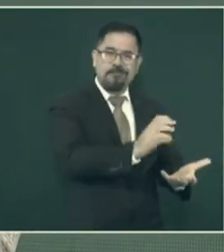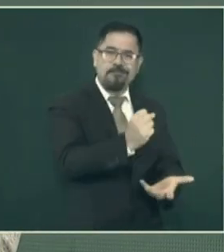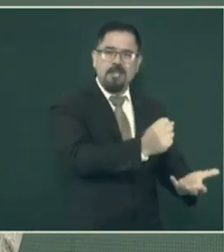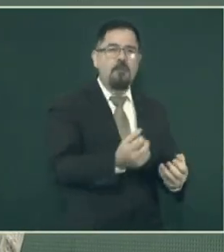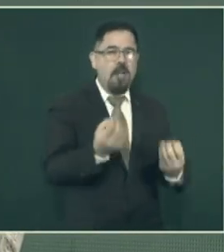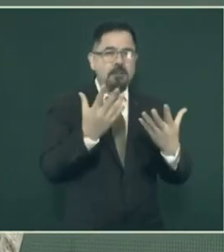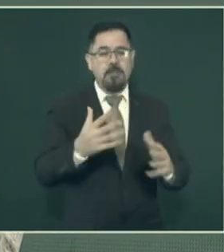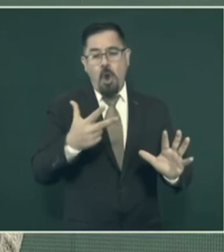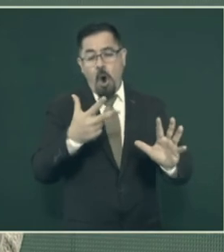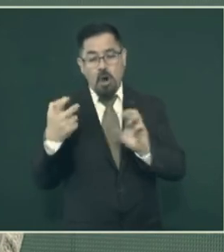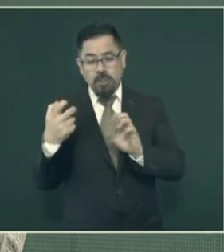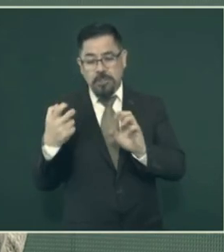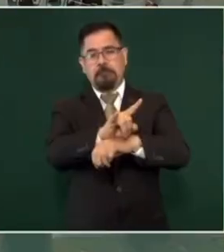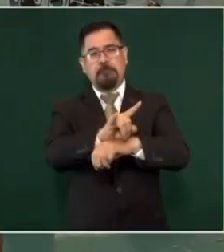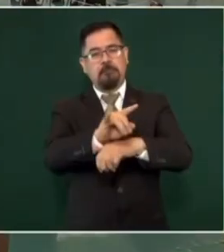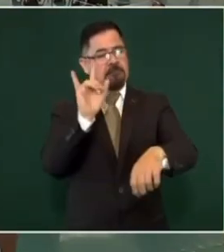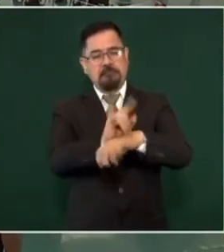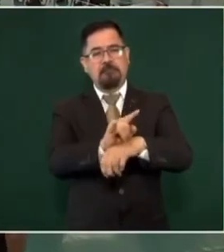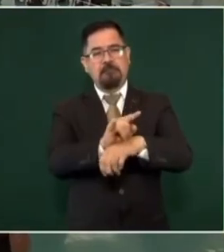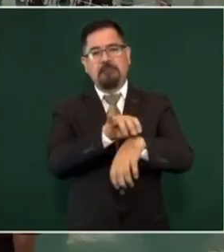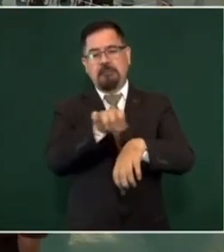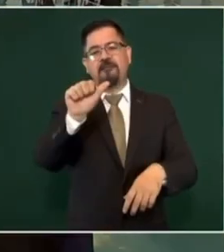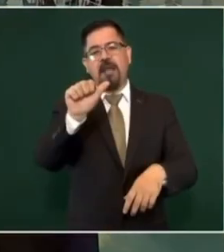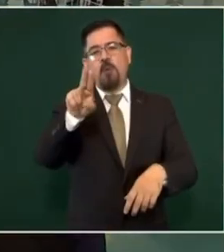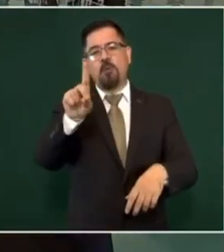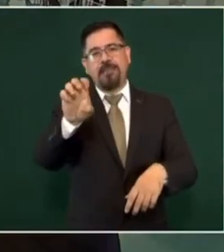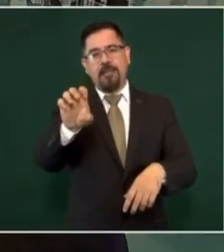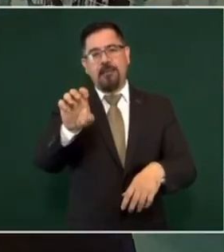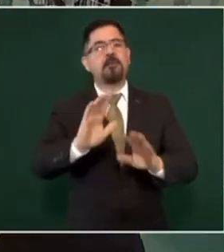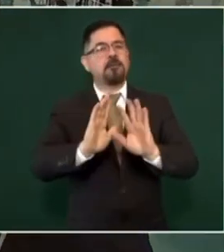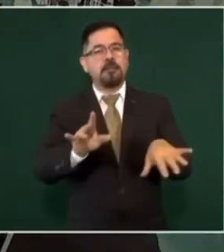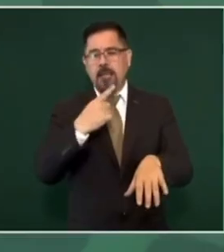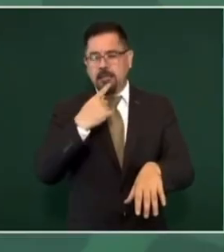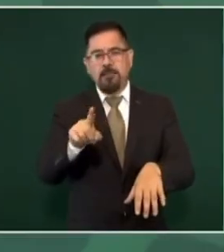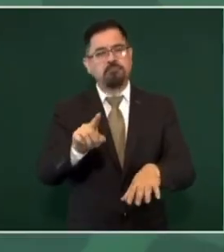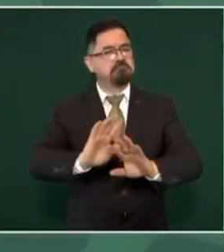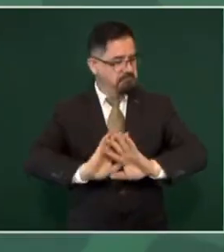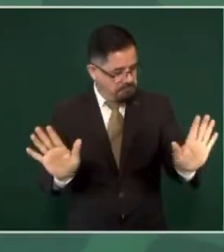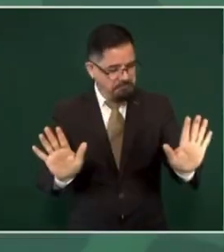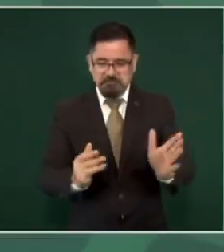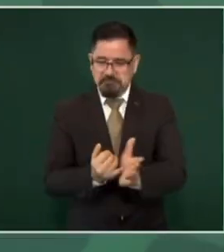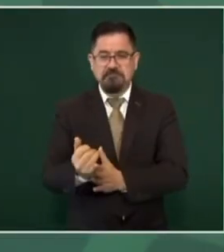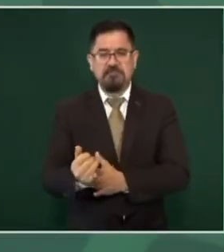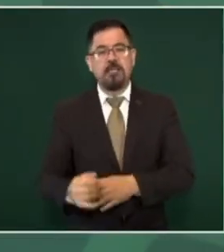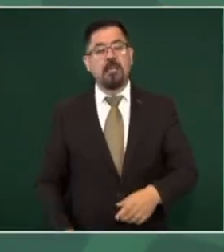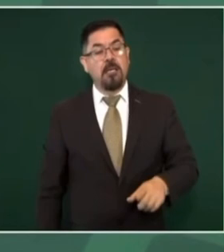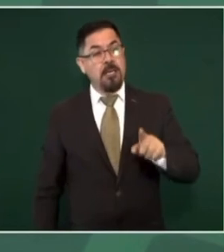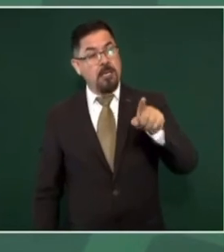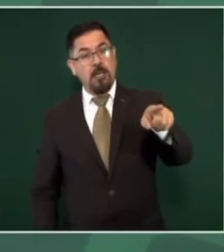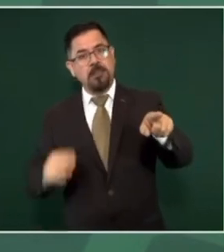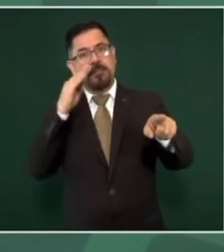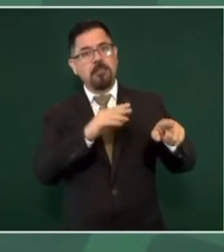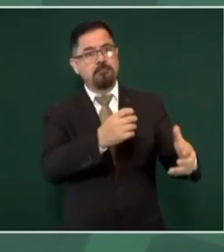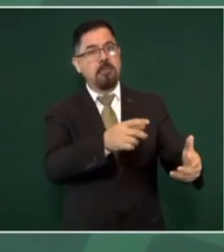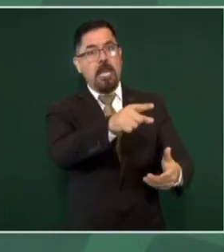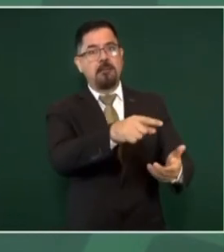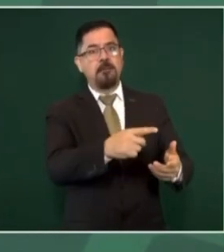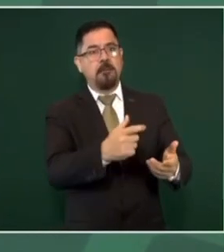como 800 mil millones de dólares. Se hace la denuncia y se le plantea al señor que había recibido el